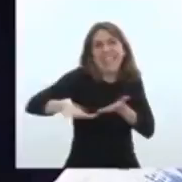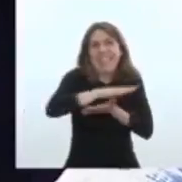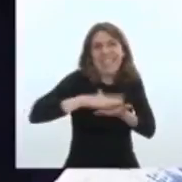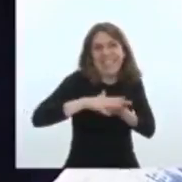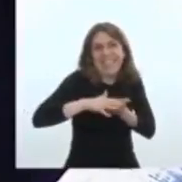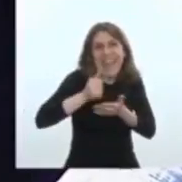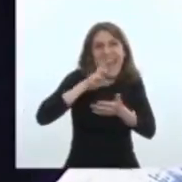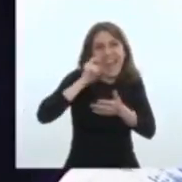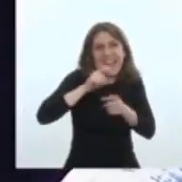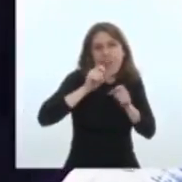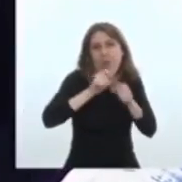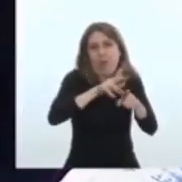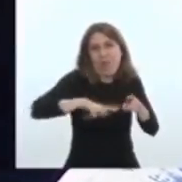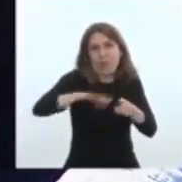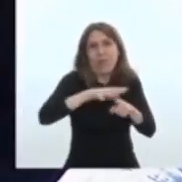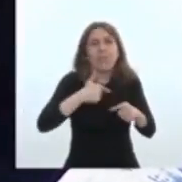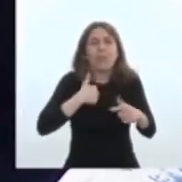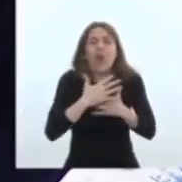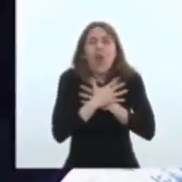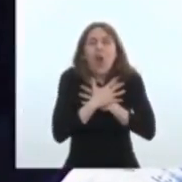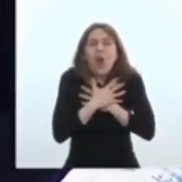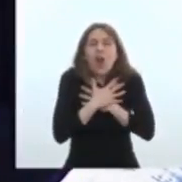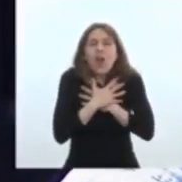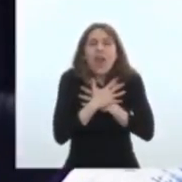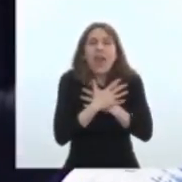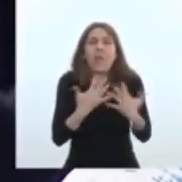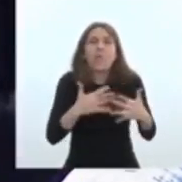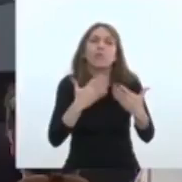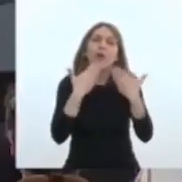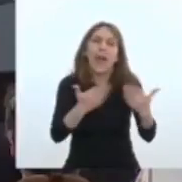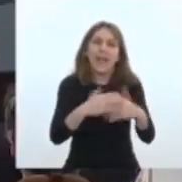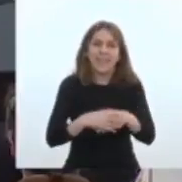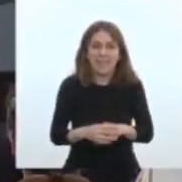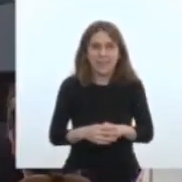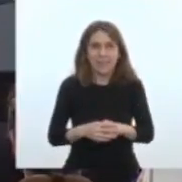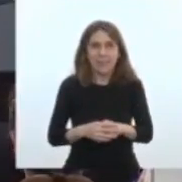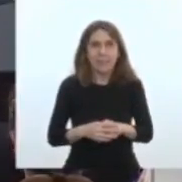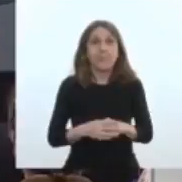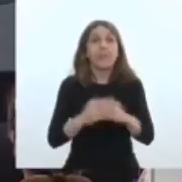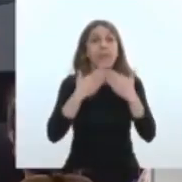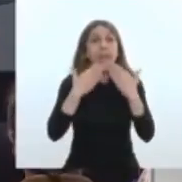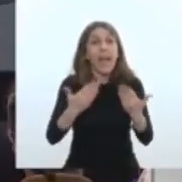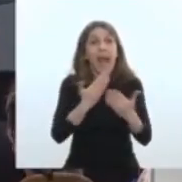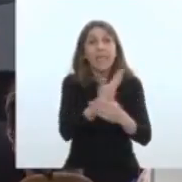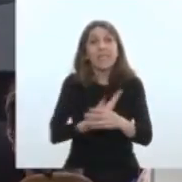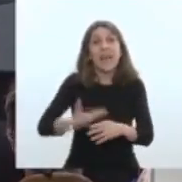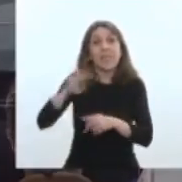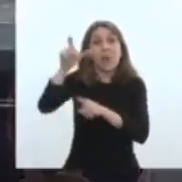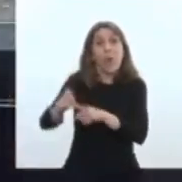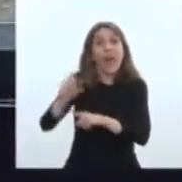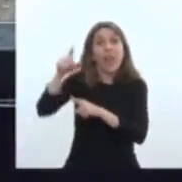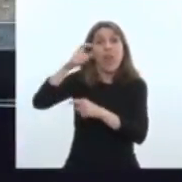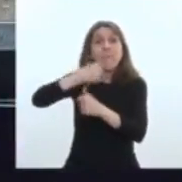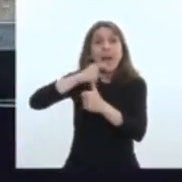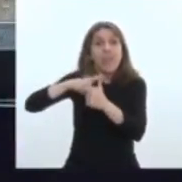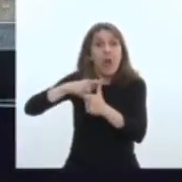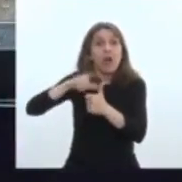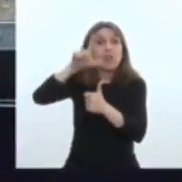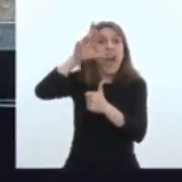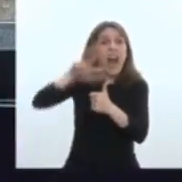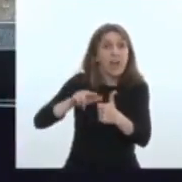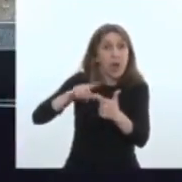yo lo quiero ustedes quiero que los quiero muchas gracias gracias al gobernador de mendoza al gobernador de la